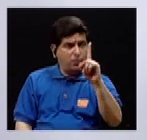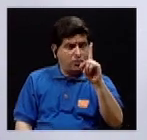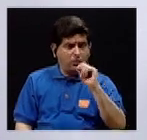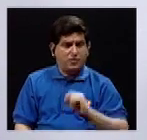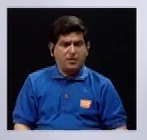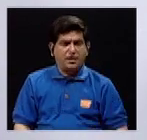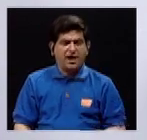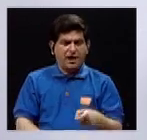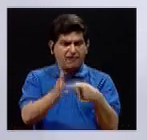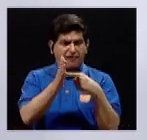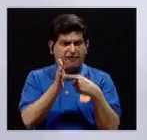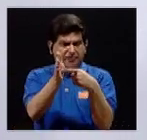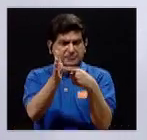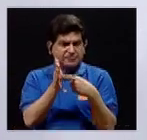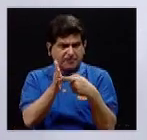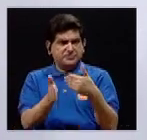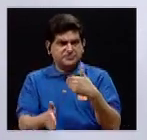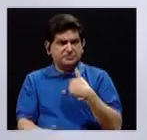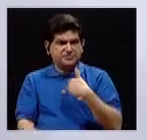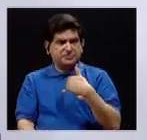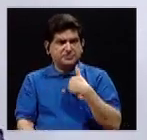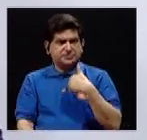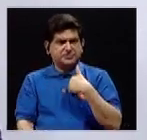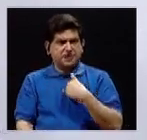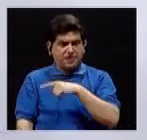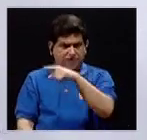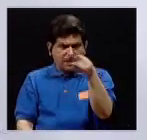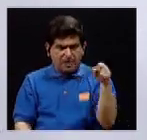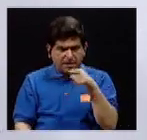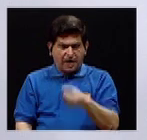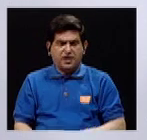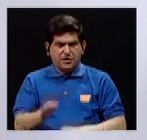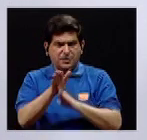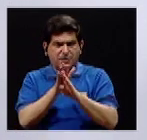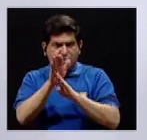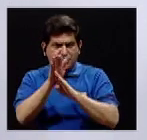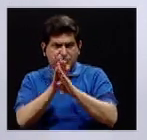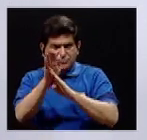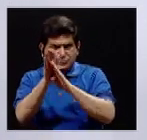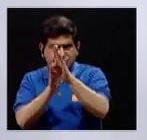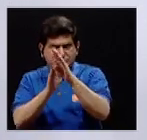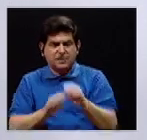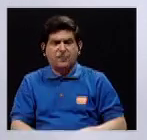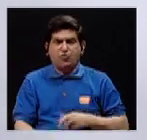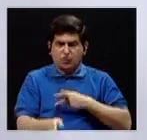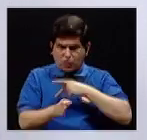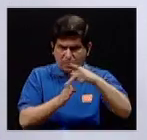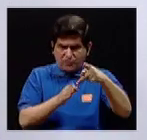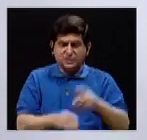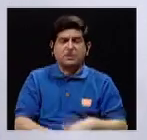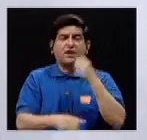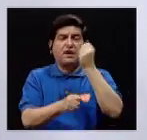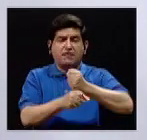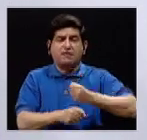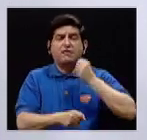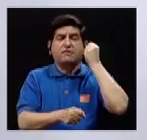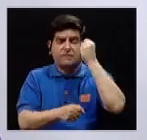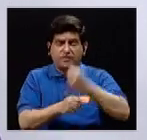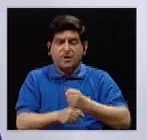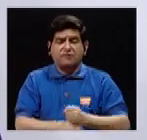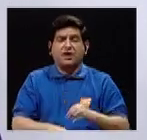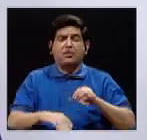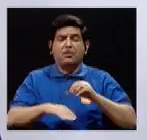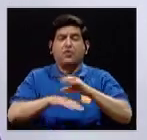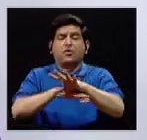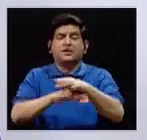e exigencias de que les hacían a ellos para su desarrollo profesional era trabajar